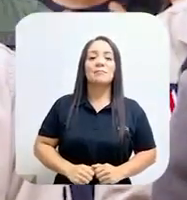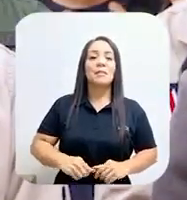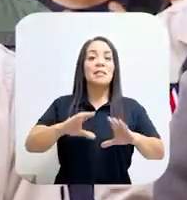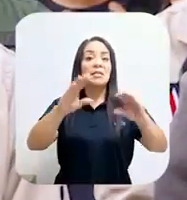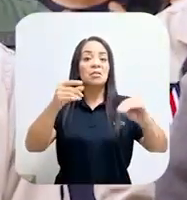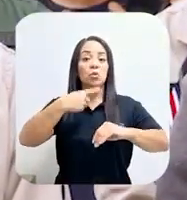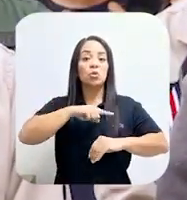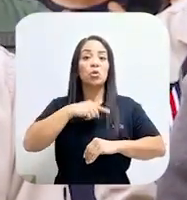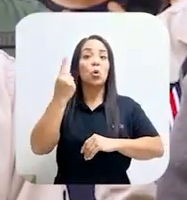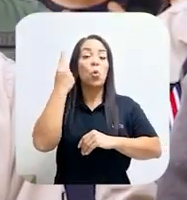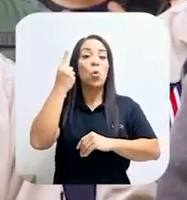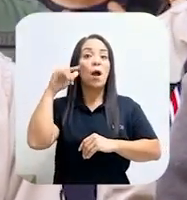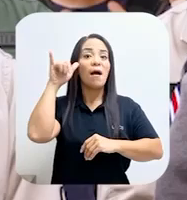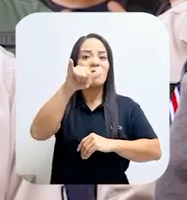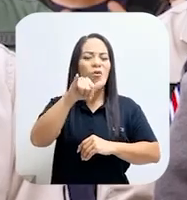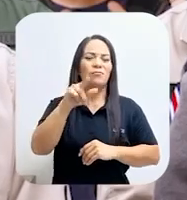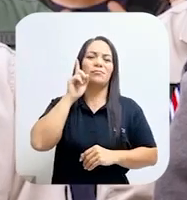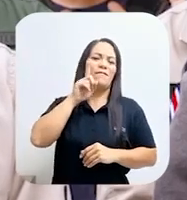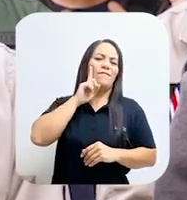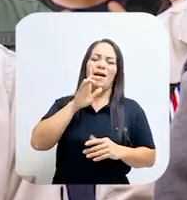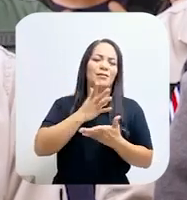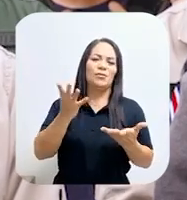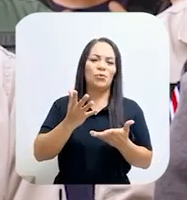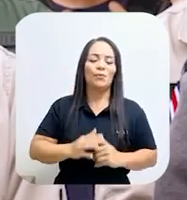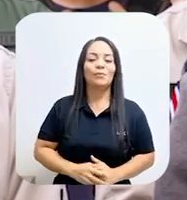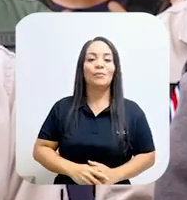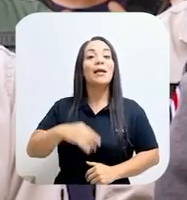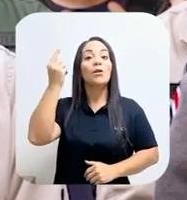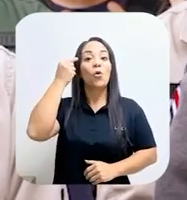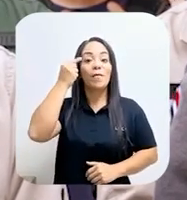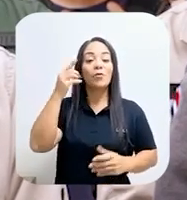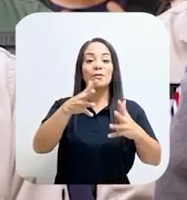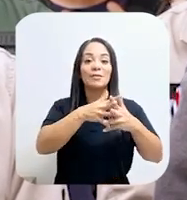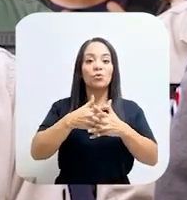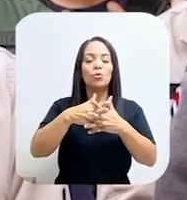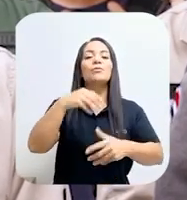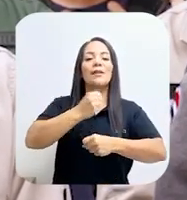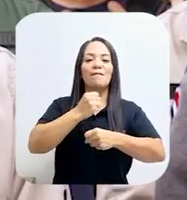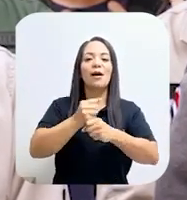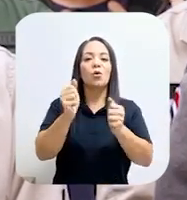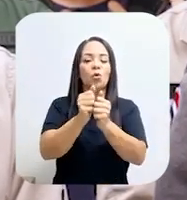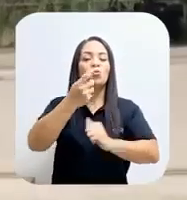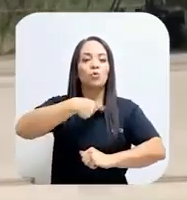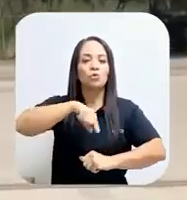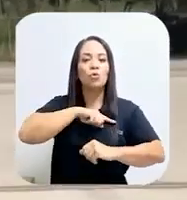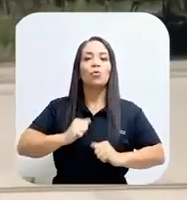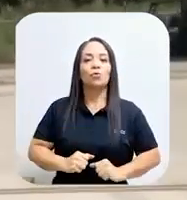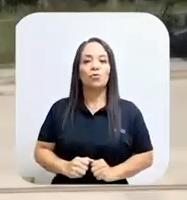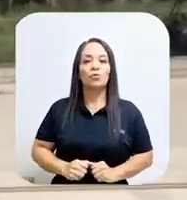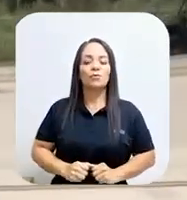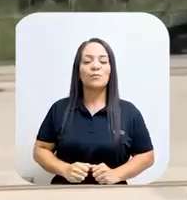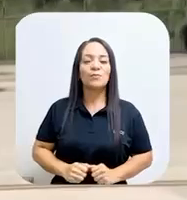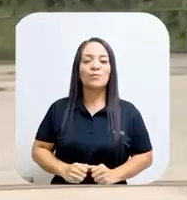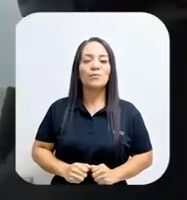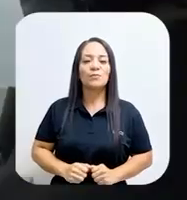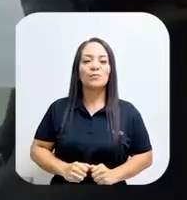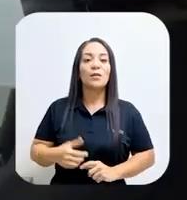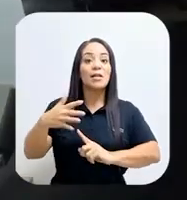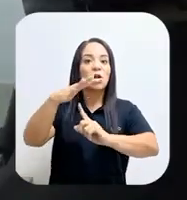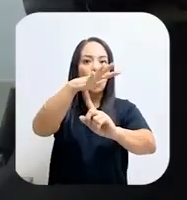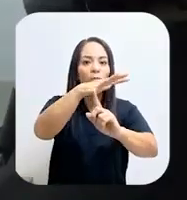Se ha dicho que solo contamos con un avión, lo cual es completamente falso. El gobierno de los Estados Unidos trabaja junto a nosotros con 5